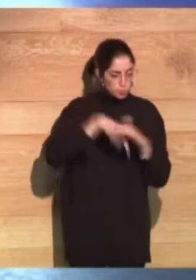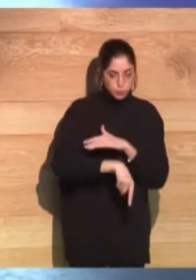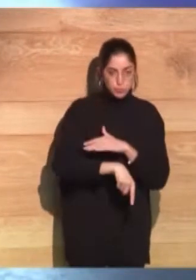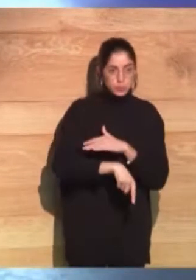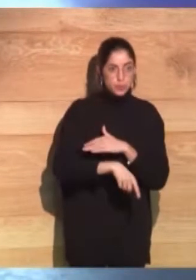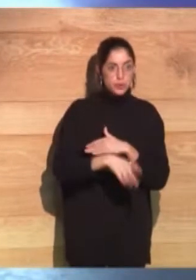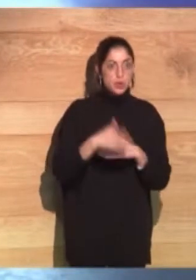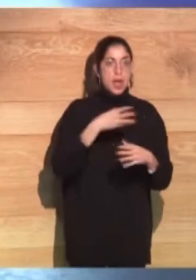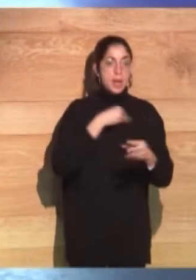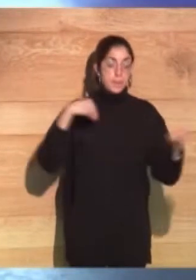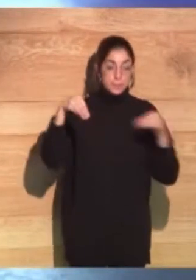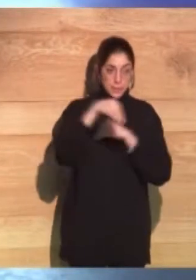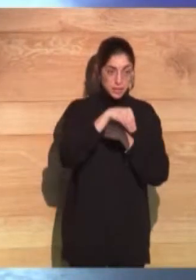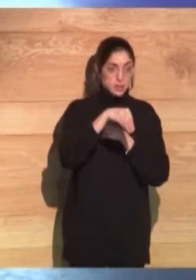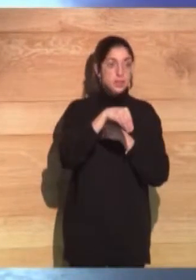la empatía